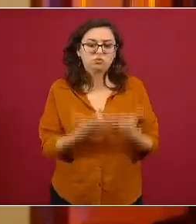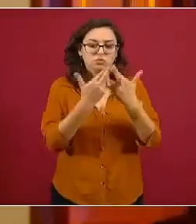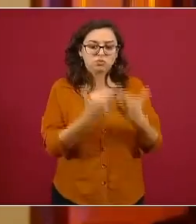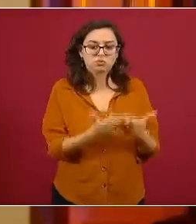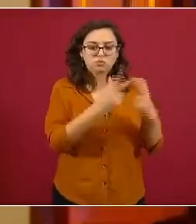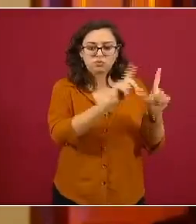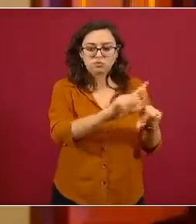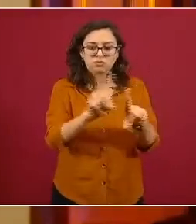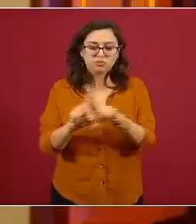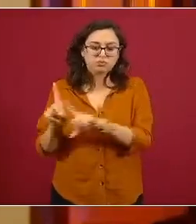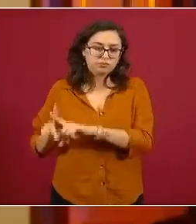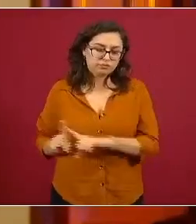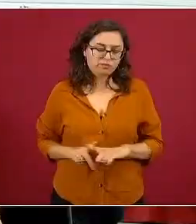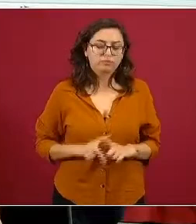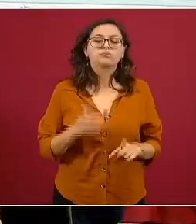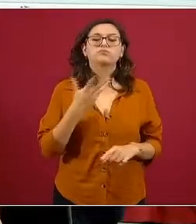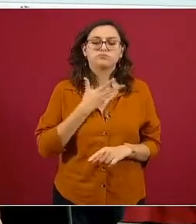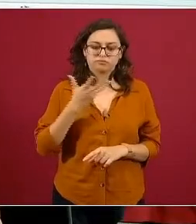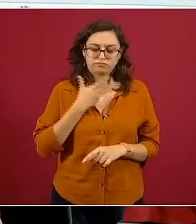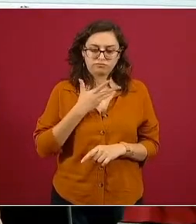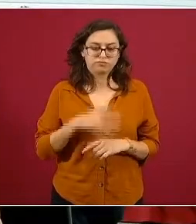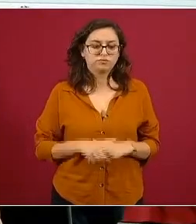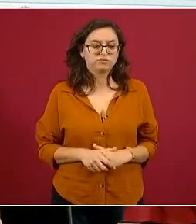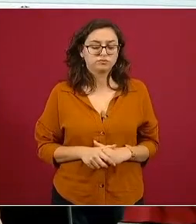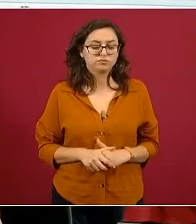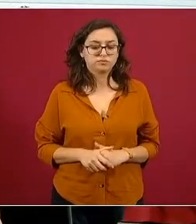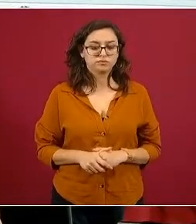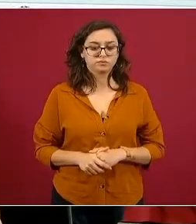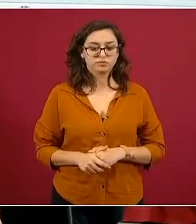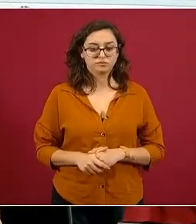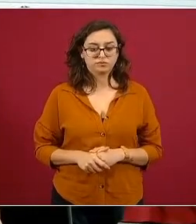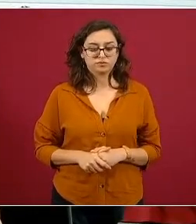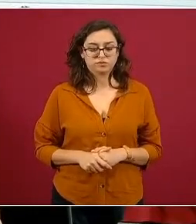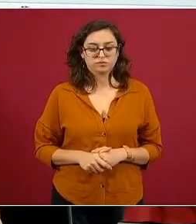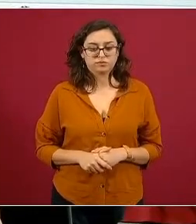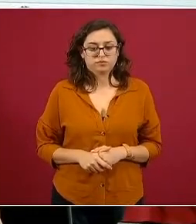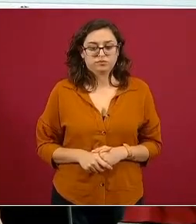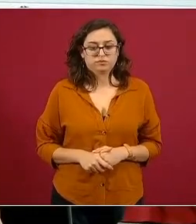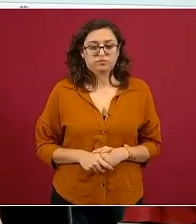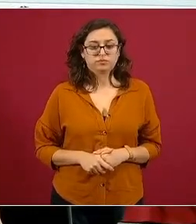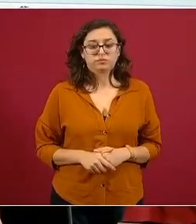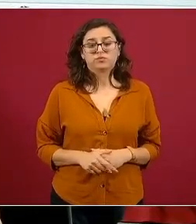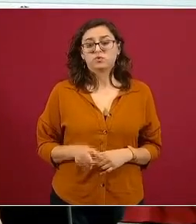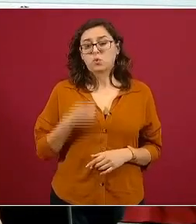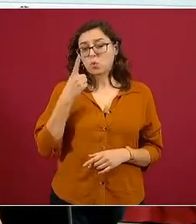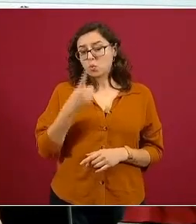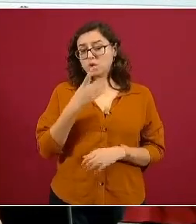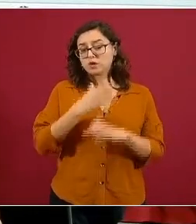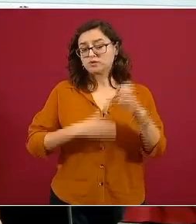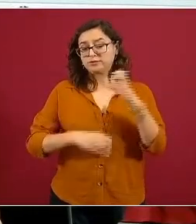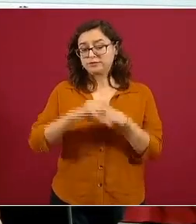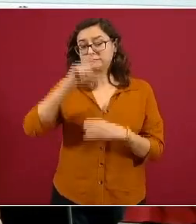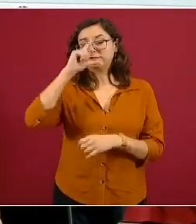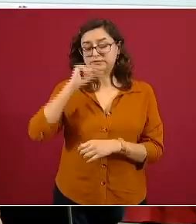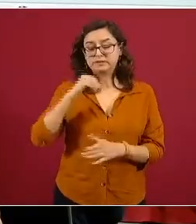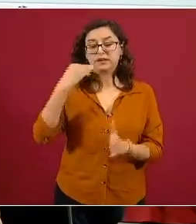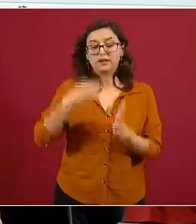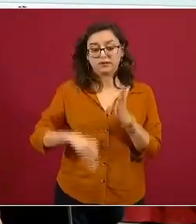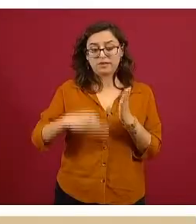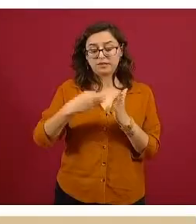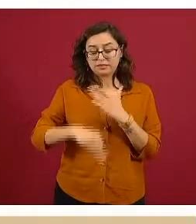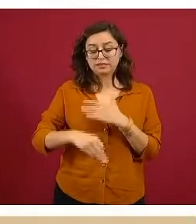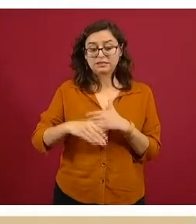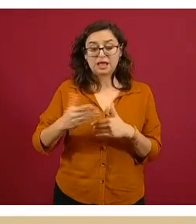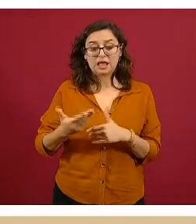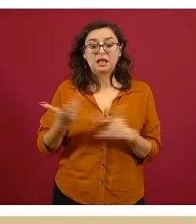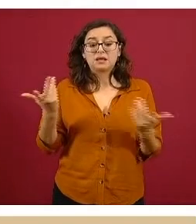sector. La que sigue, por favor. Bueno, las que tenemos una debilidad, que ahí sí se recordarán que hablamos de acciones